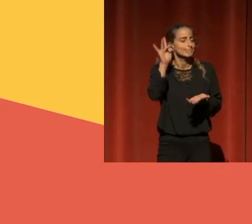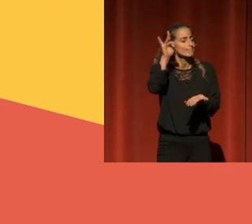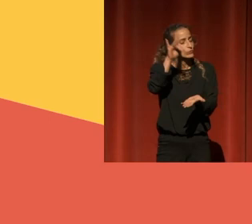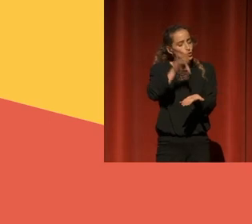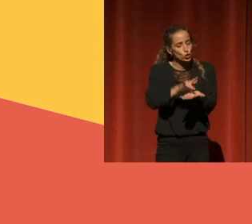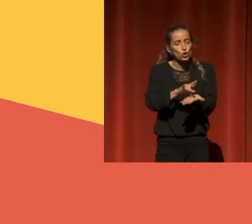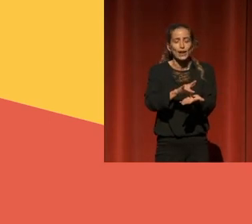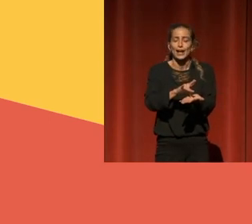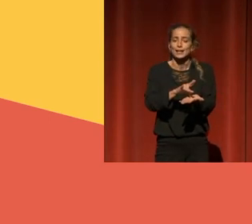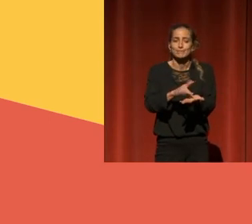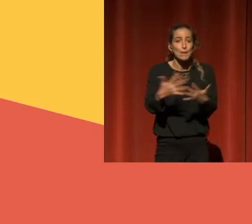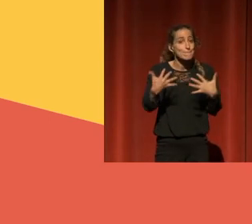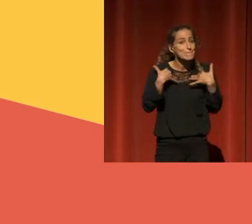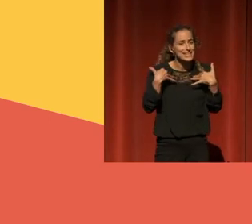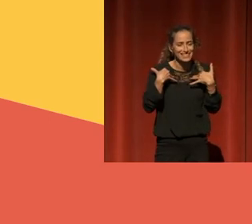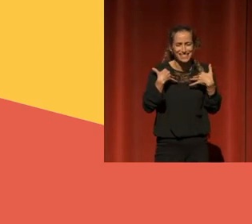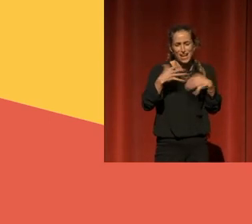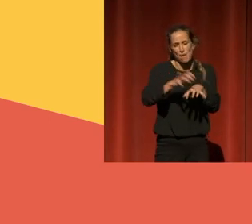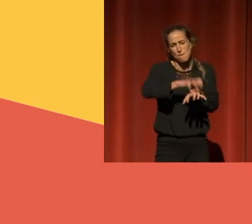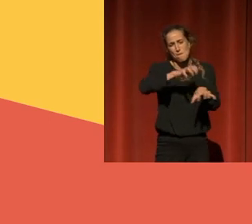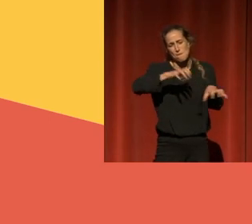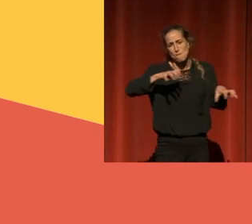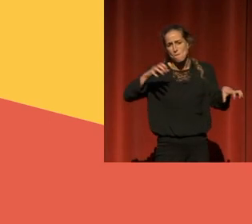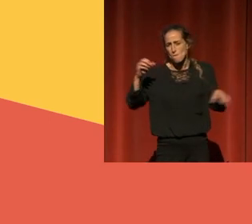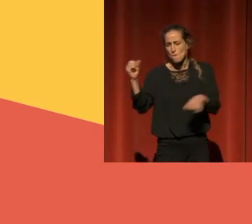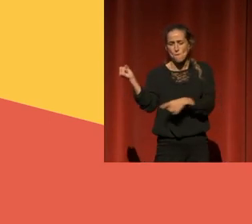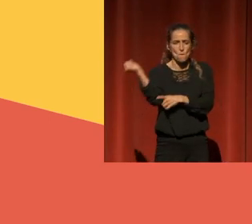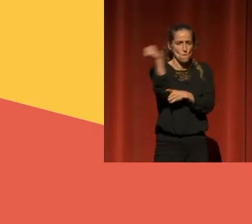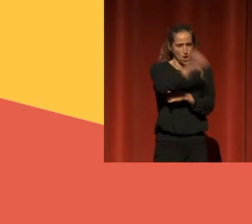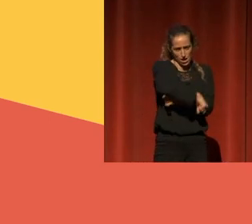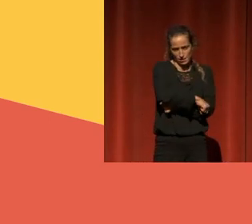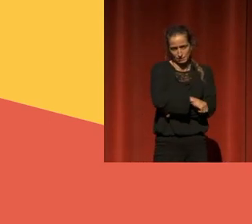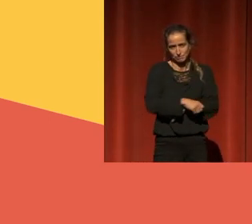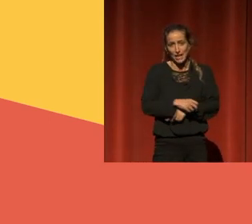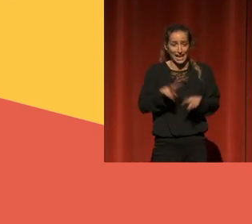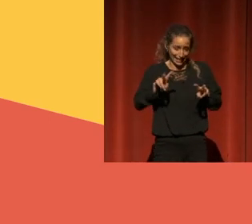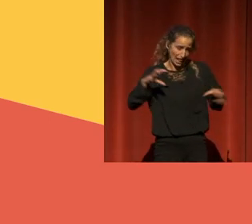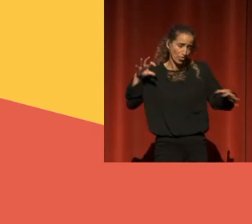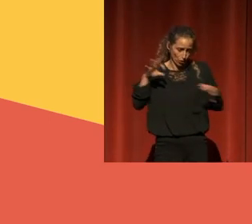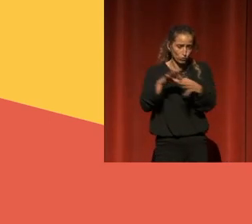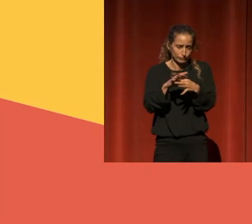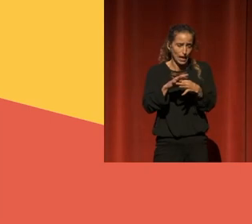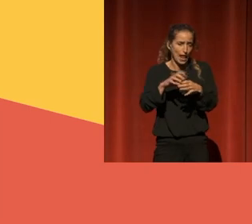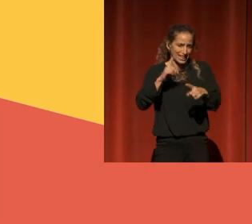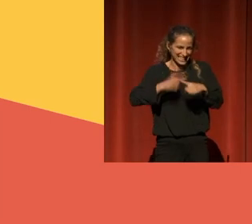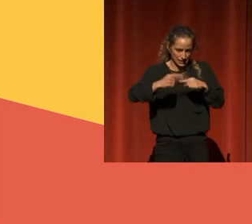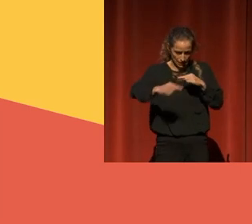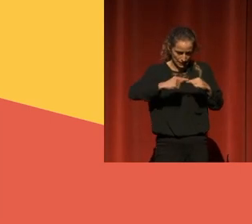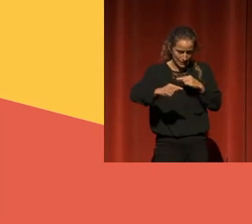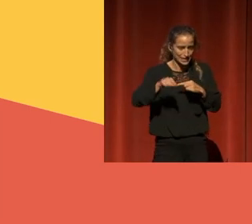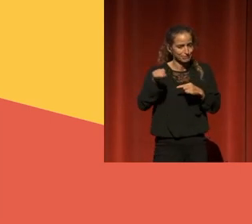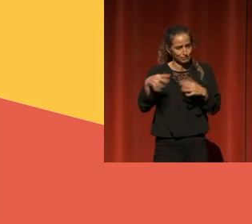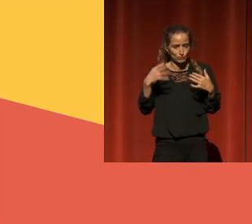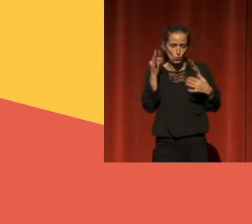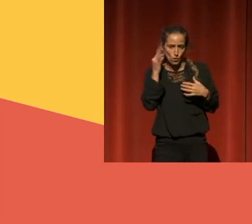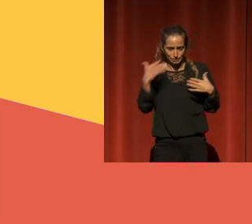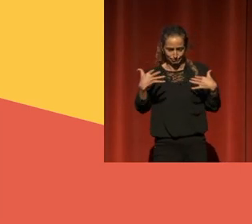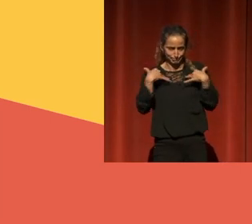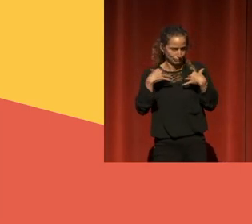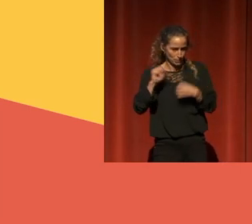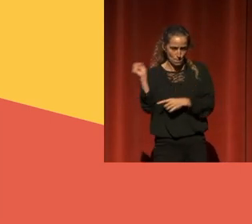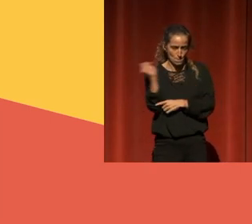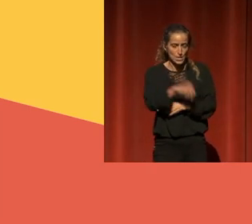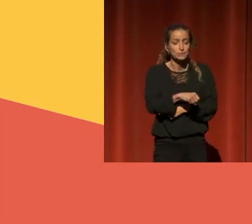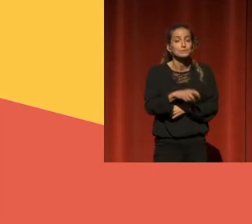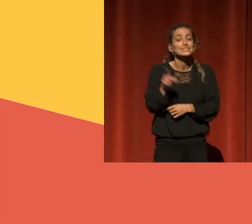de víctimas respecto a estos delitos de del sexam y luego también los datos de odei